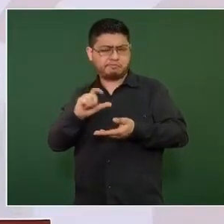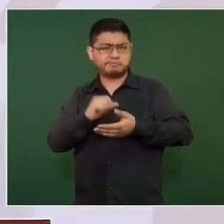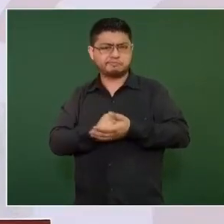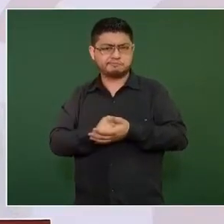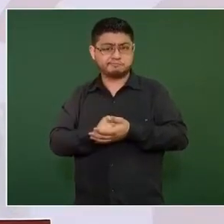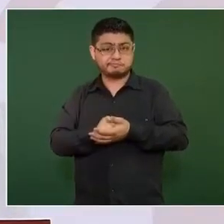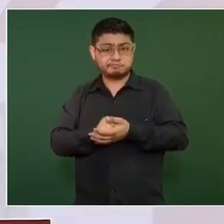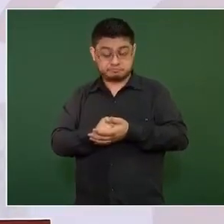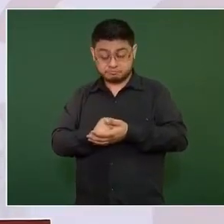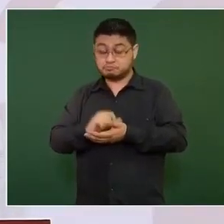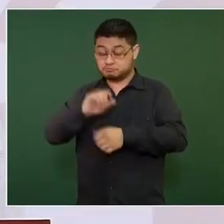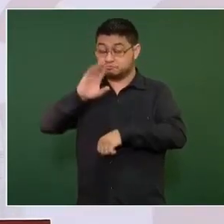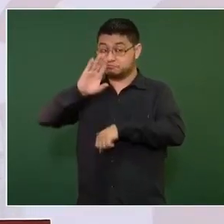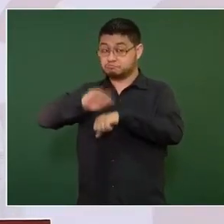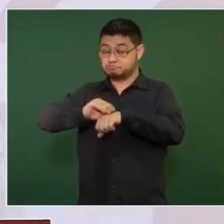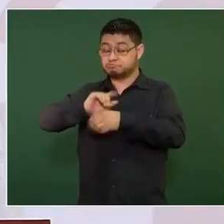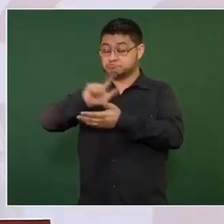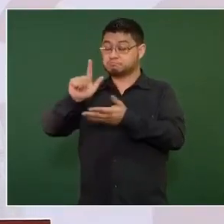lícitas,